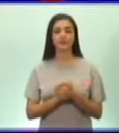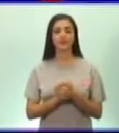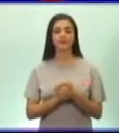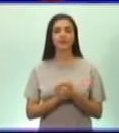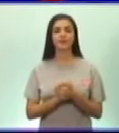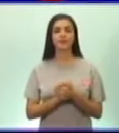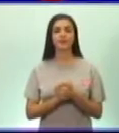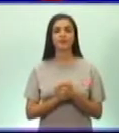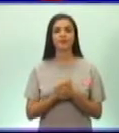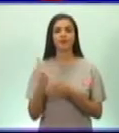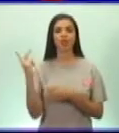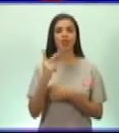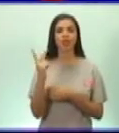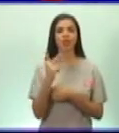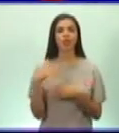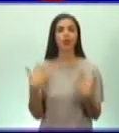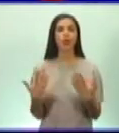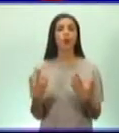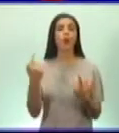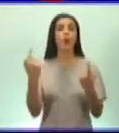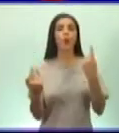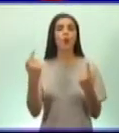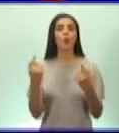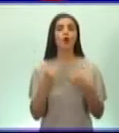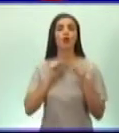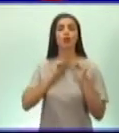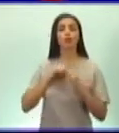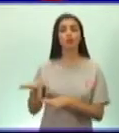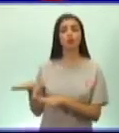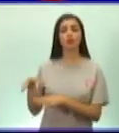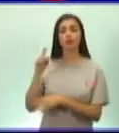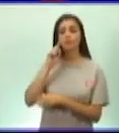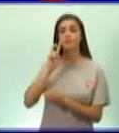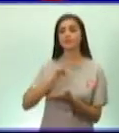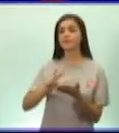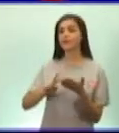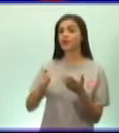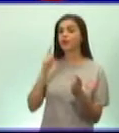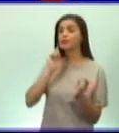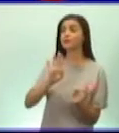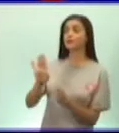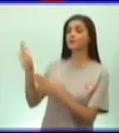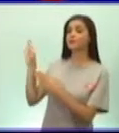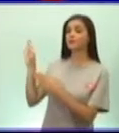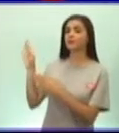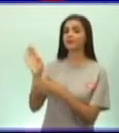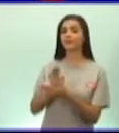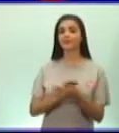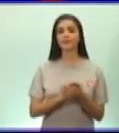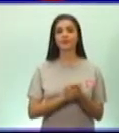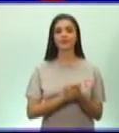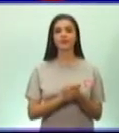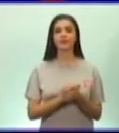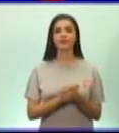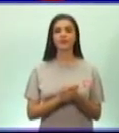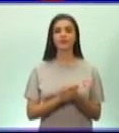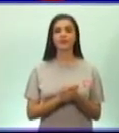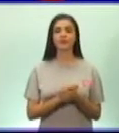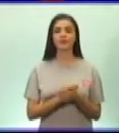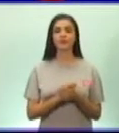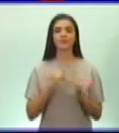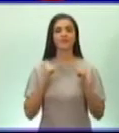de estas dos sustancias que aparecen aquí, ¿cuál es la que expulsa? Miren en pantalla. Muy